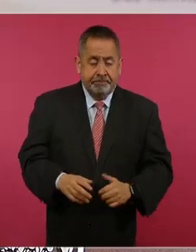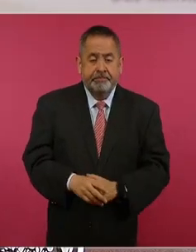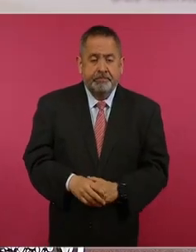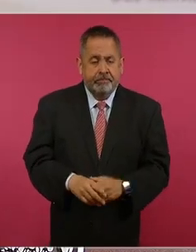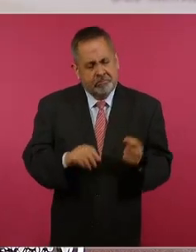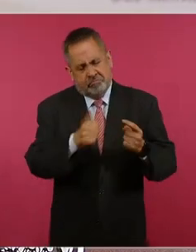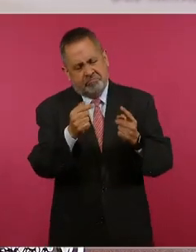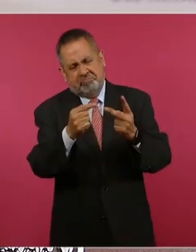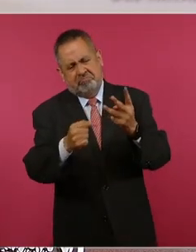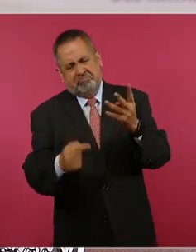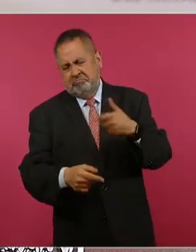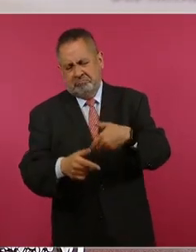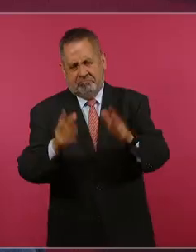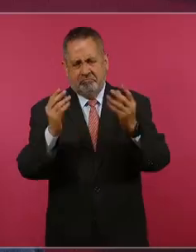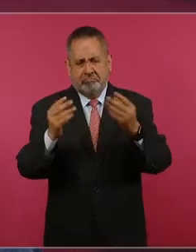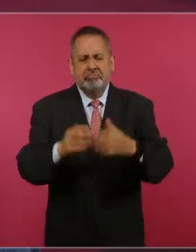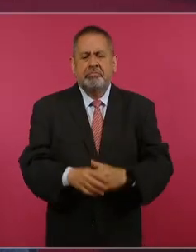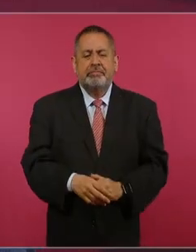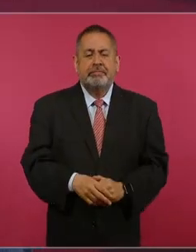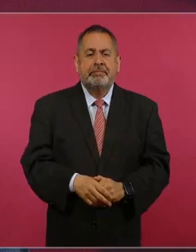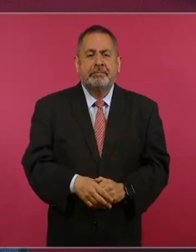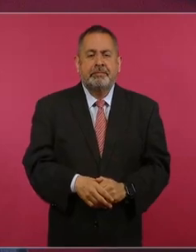Y otros.